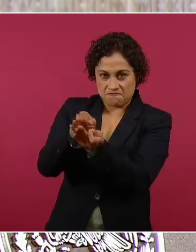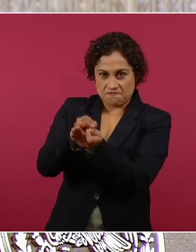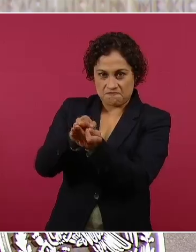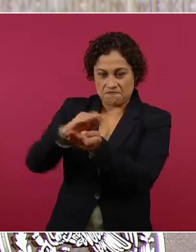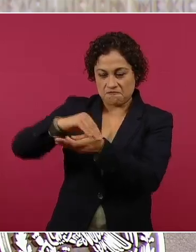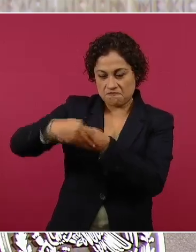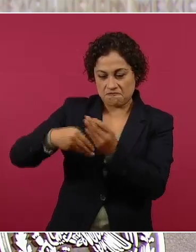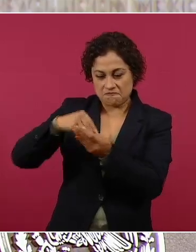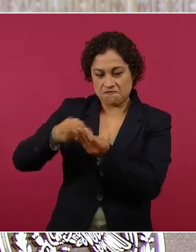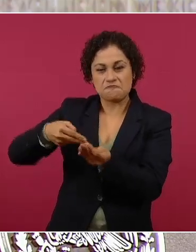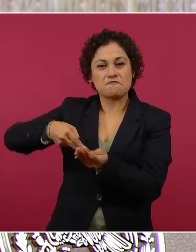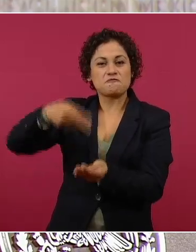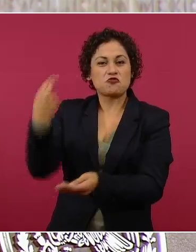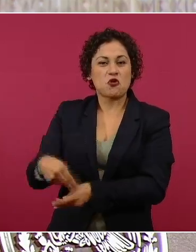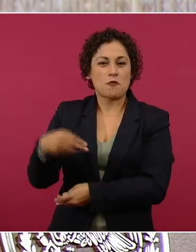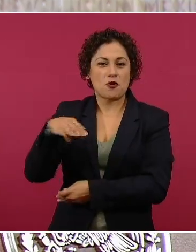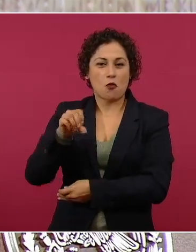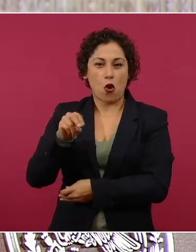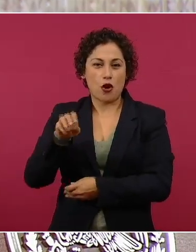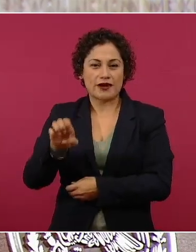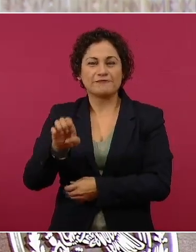mone.